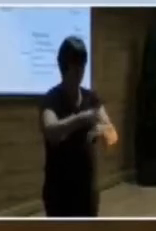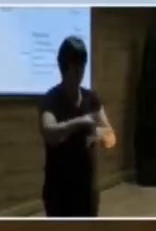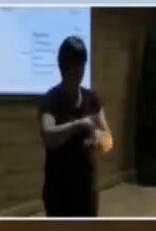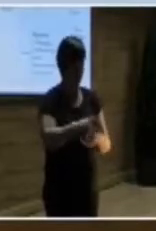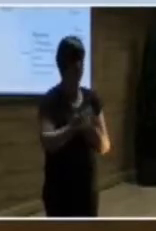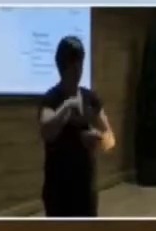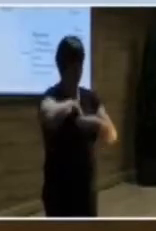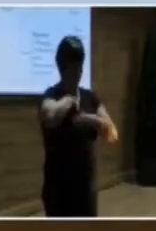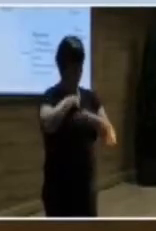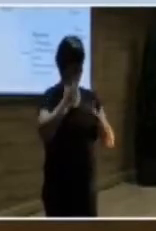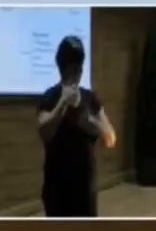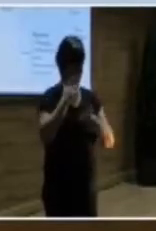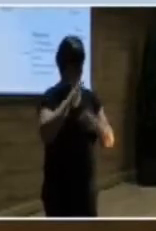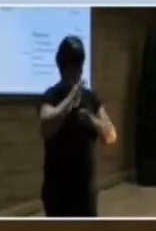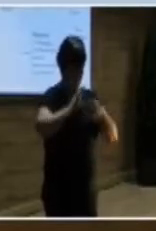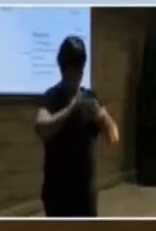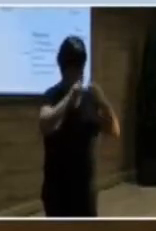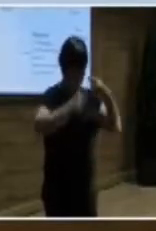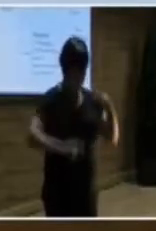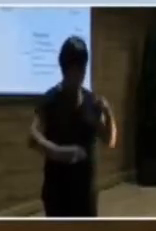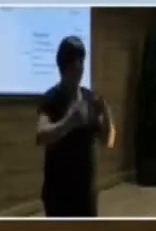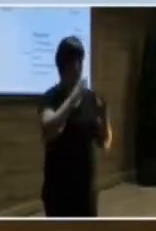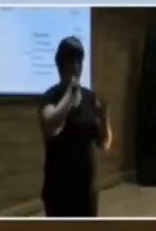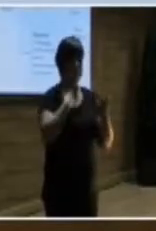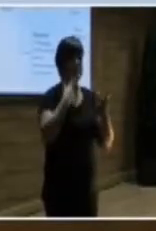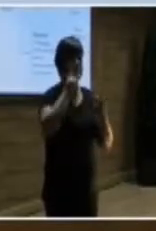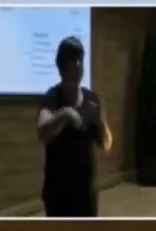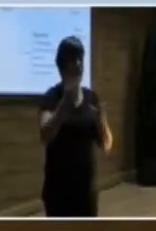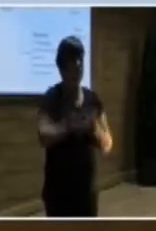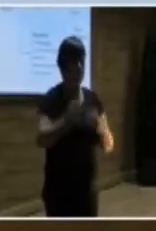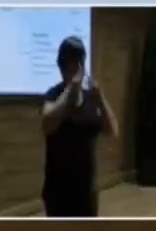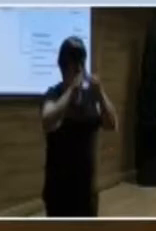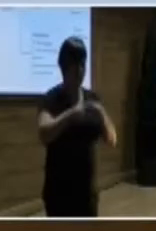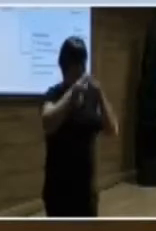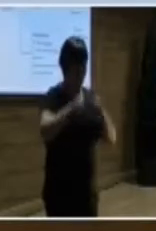estudios poblacionales con biomarcadores como el que hemos puesto en marcha